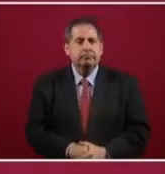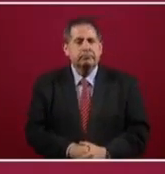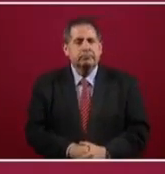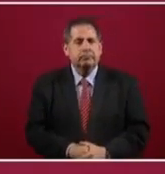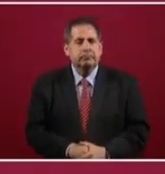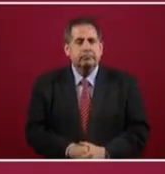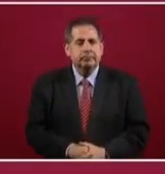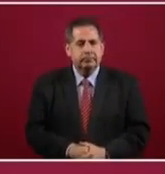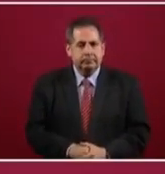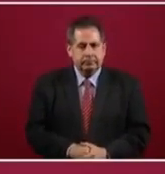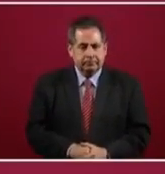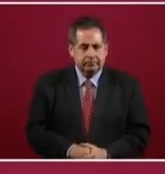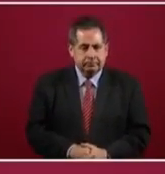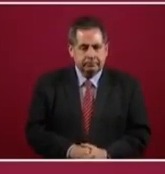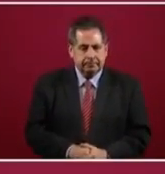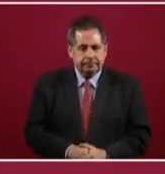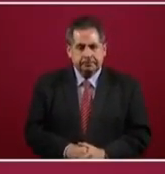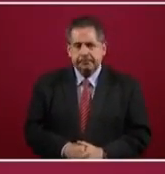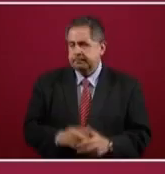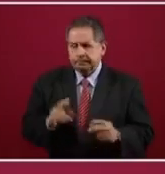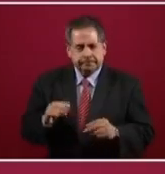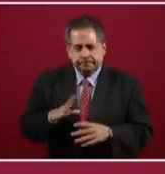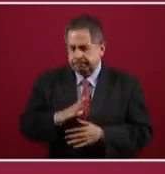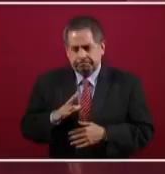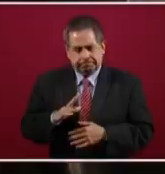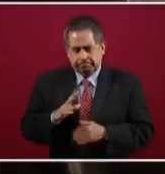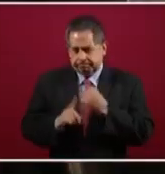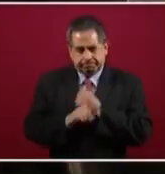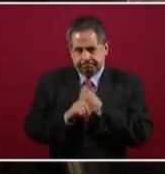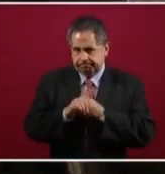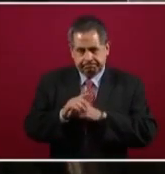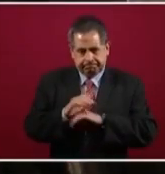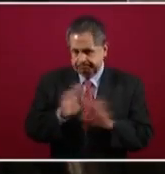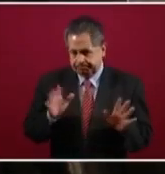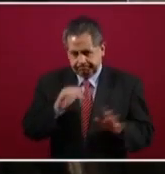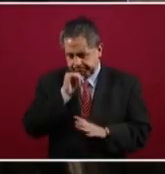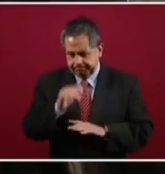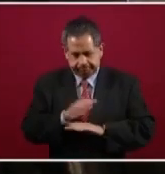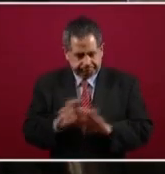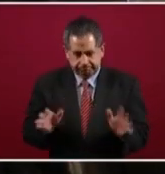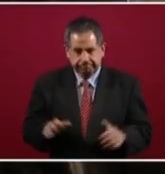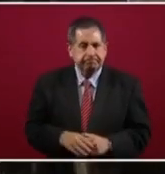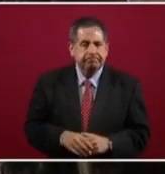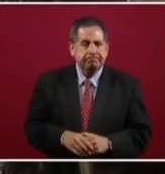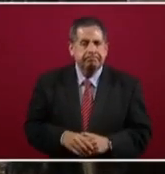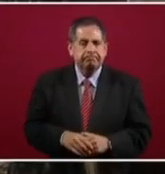Entonces, no va a haber ningún problema. Lo